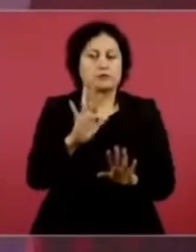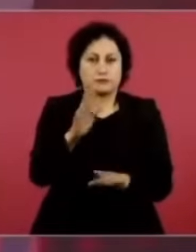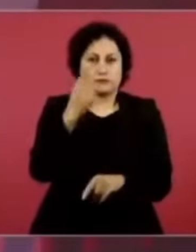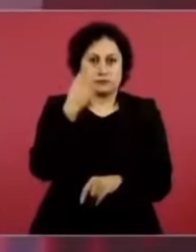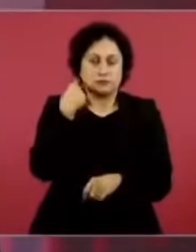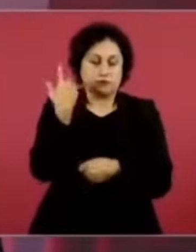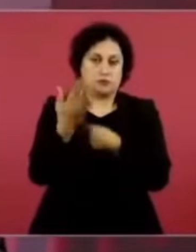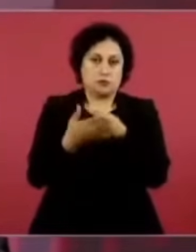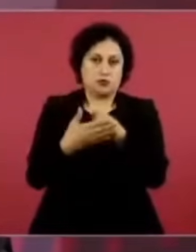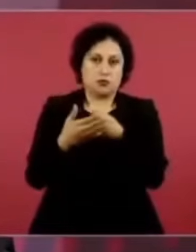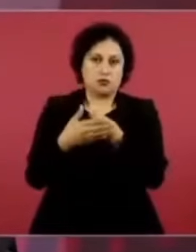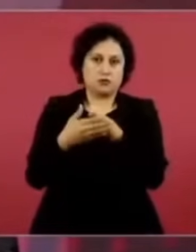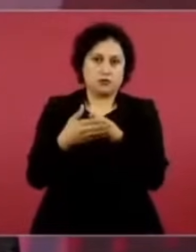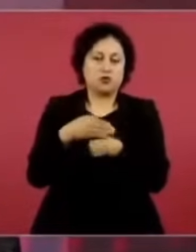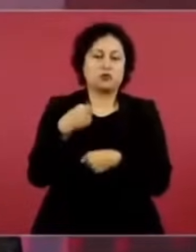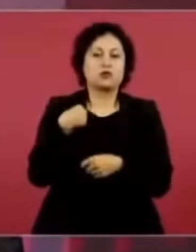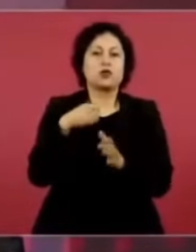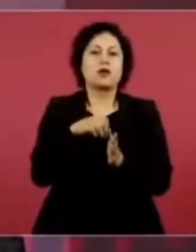Maya.